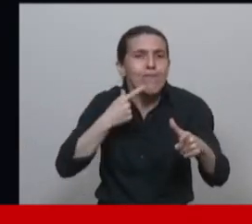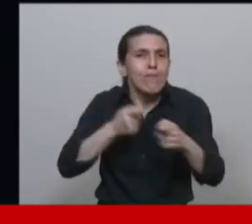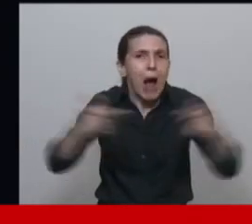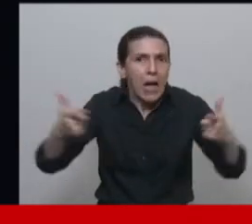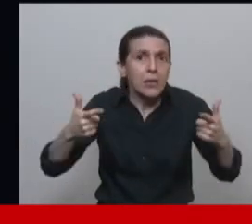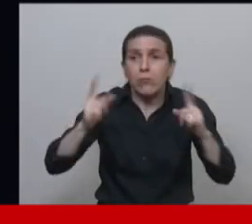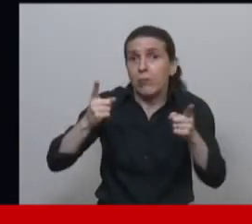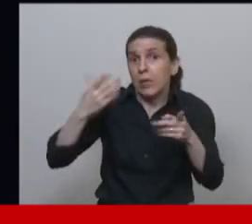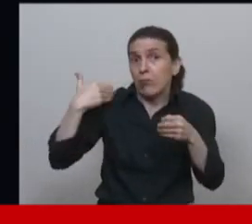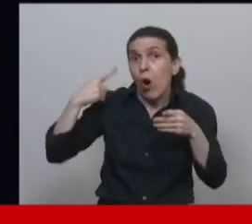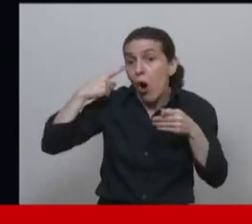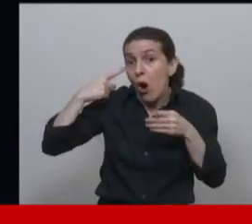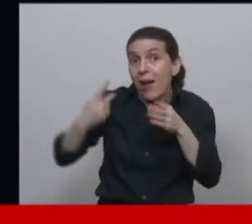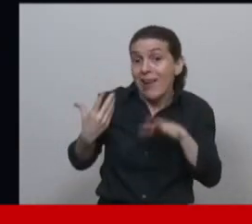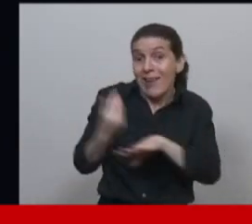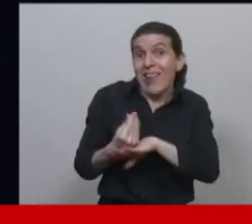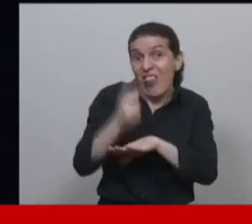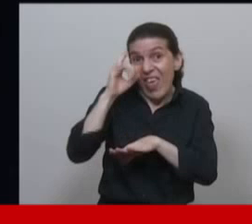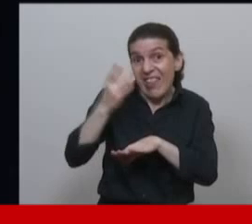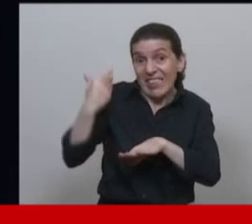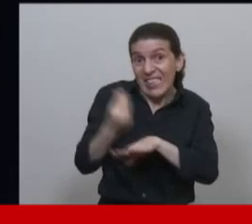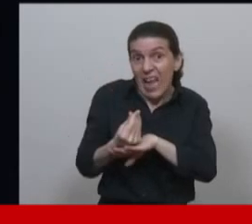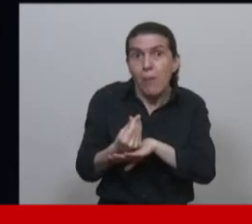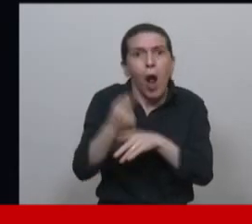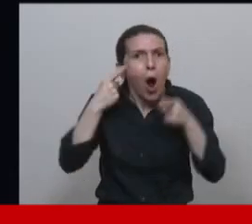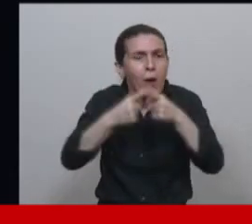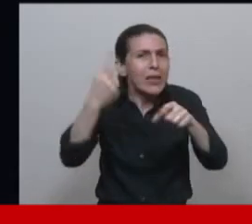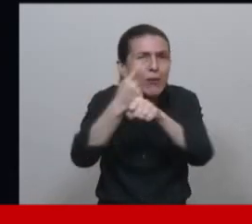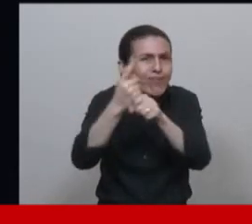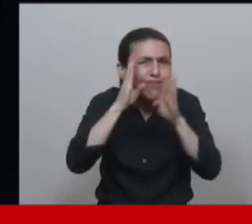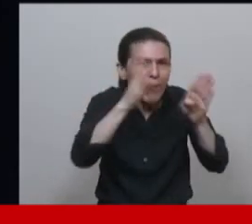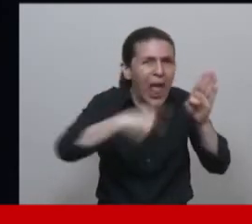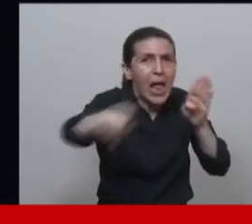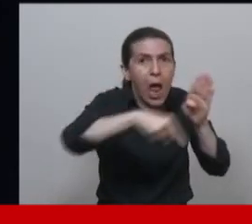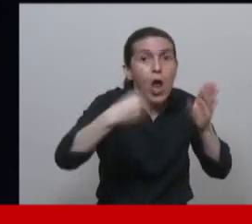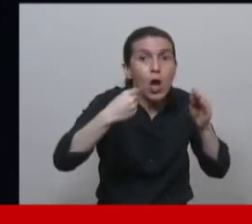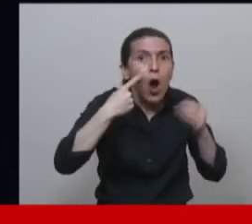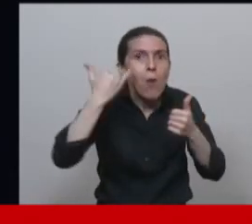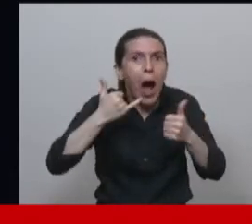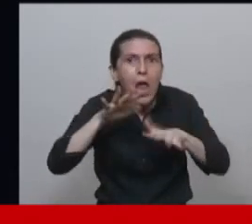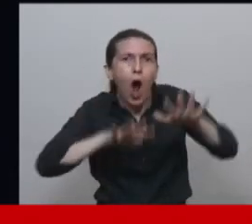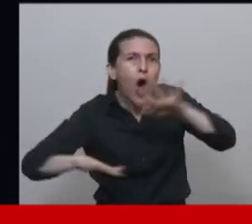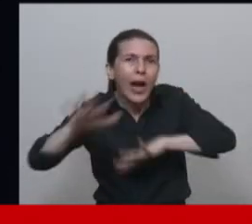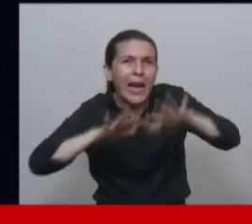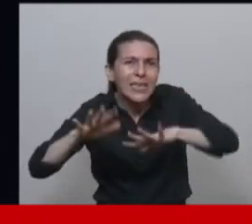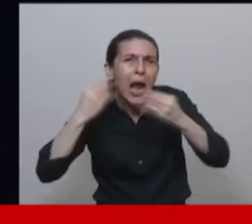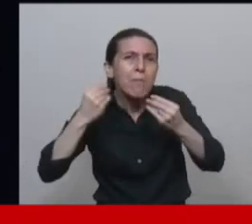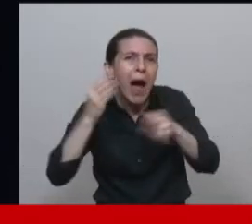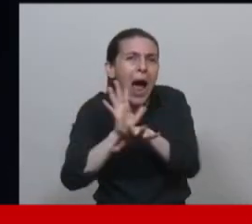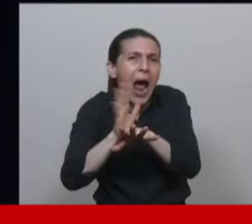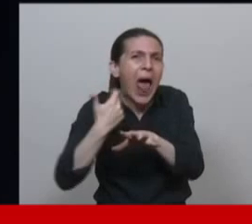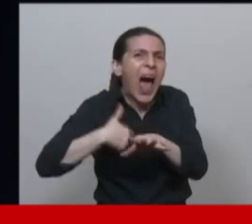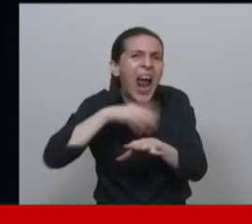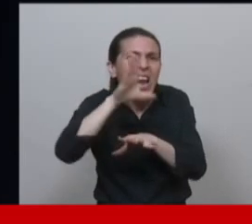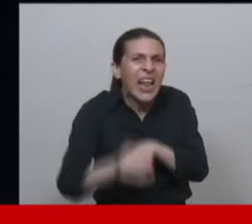1. Y también ir generando todas las condiciones para poner al país en la senda del desarrollo